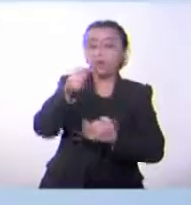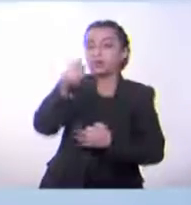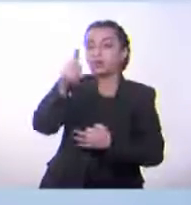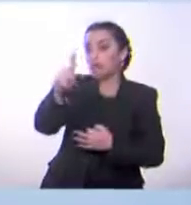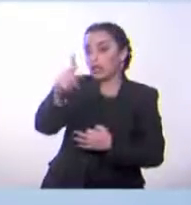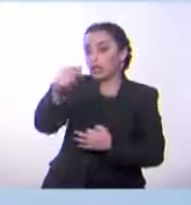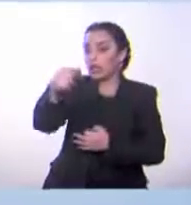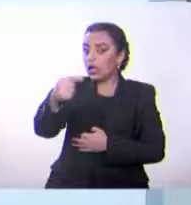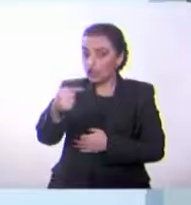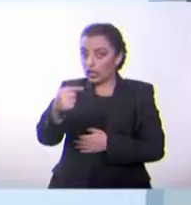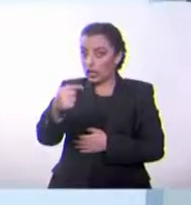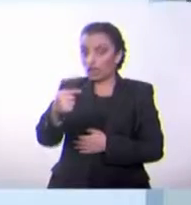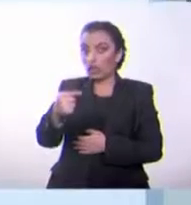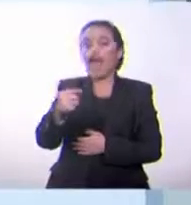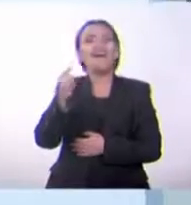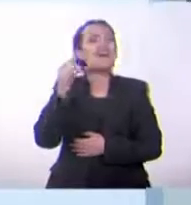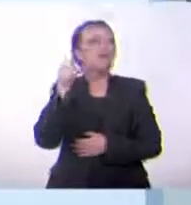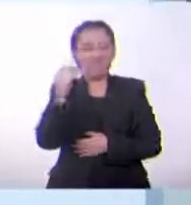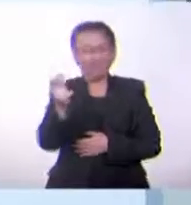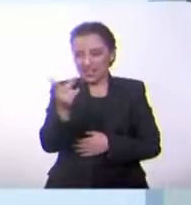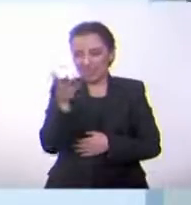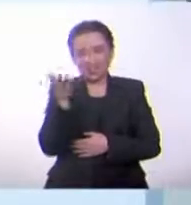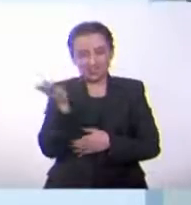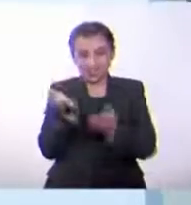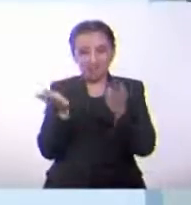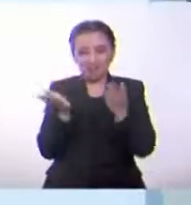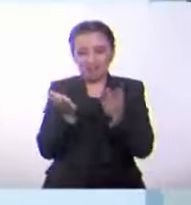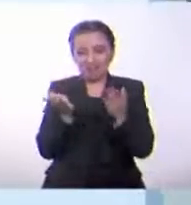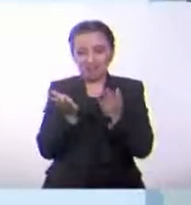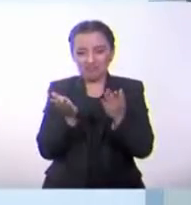resolvemos fácilmente con un factor de